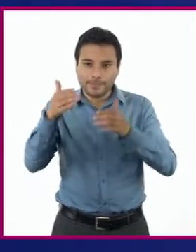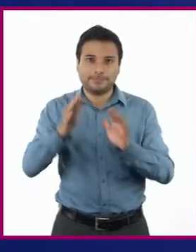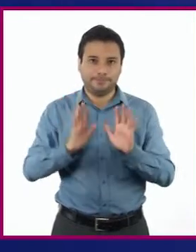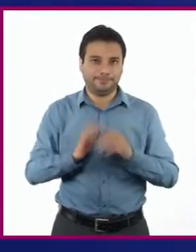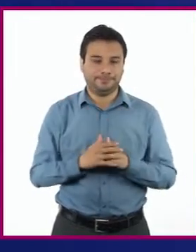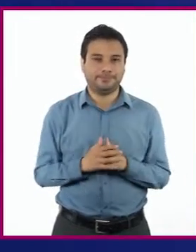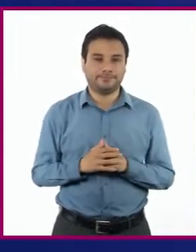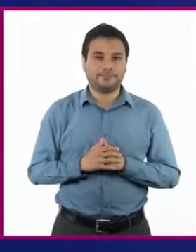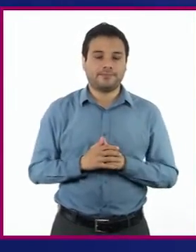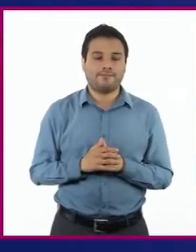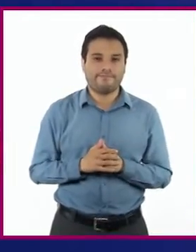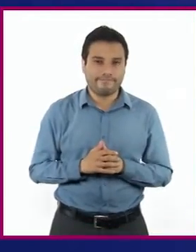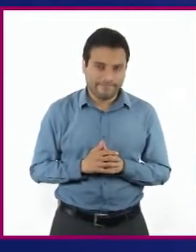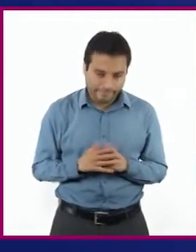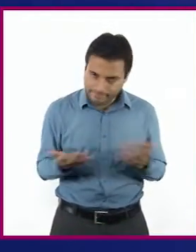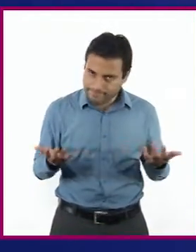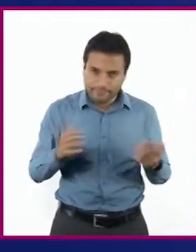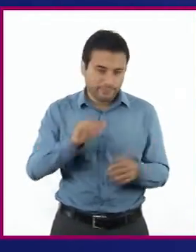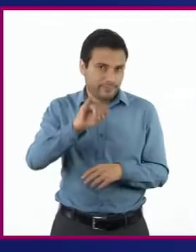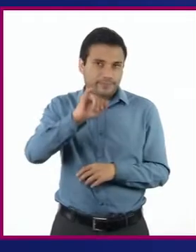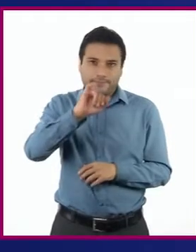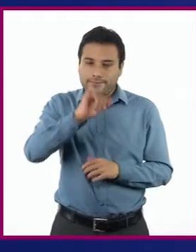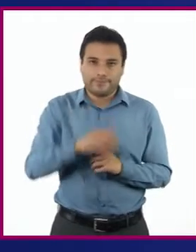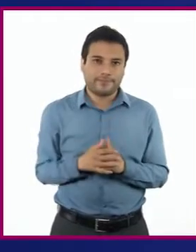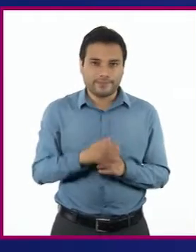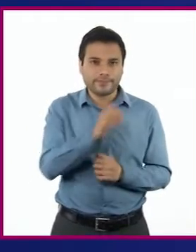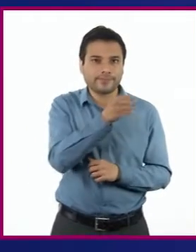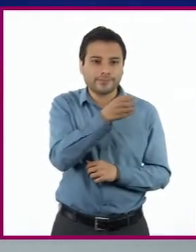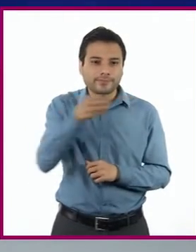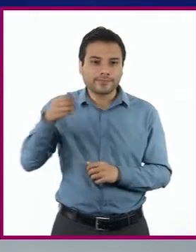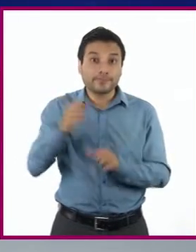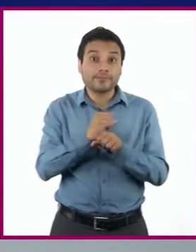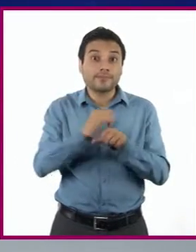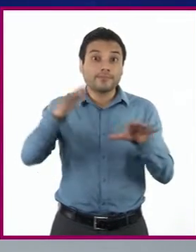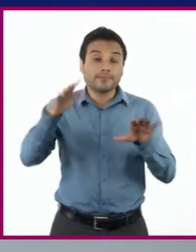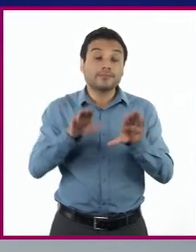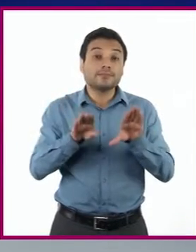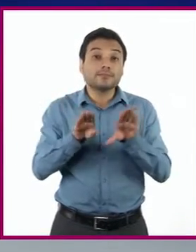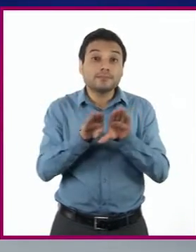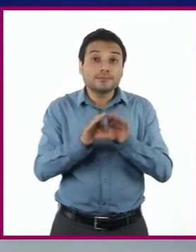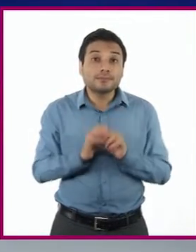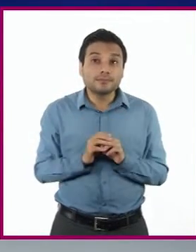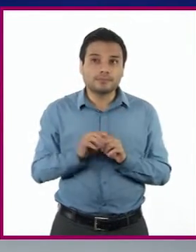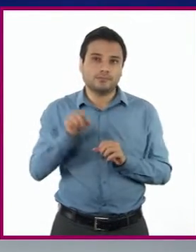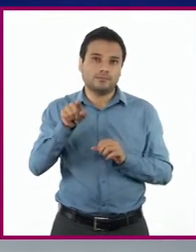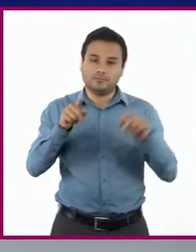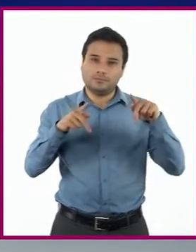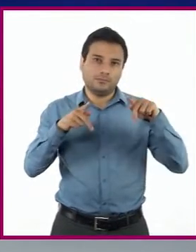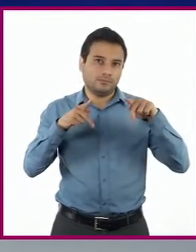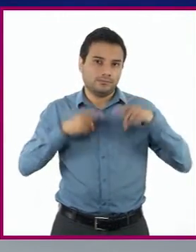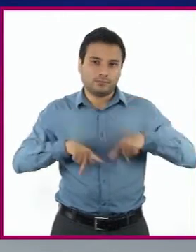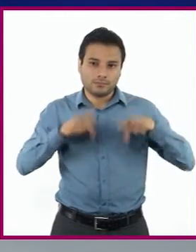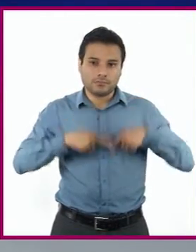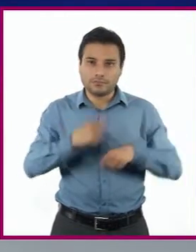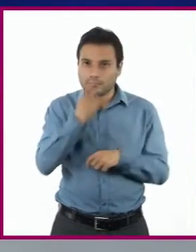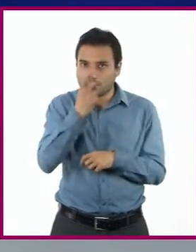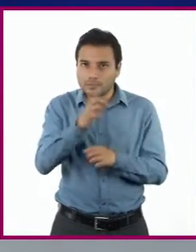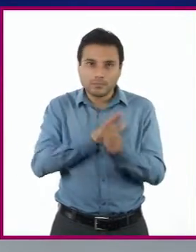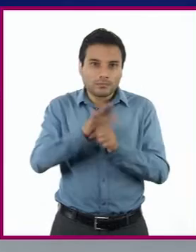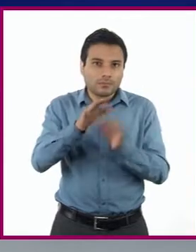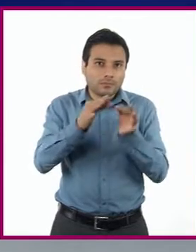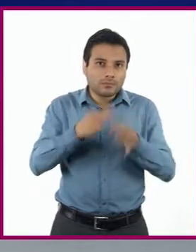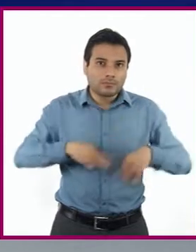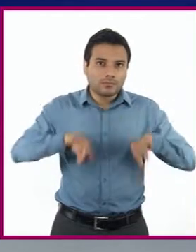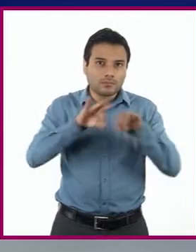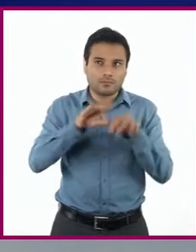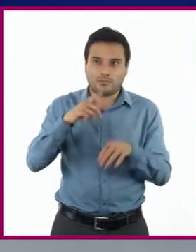Darwin. Por supuesto, tiene que ver con el orden de la información, lo que el autor decidió que era lo más relevante y los sucesos